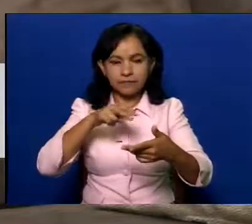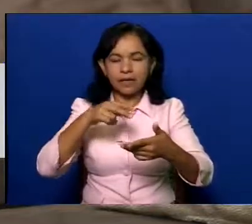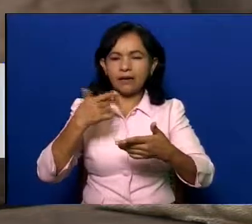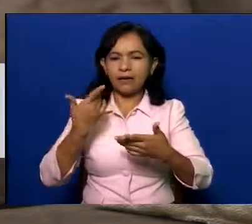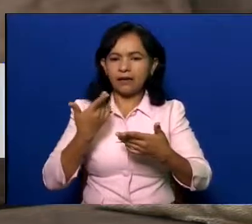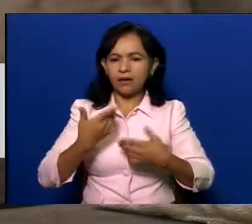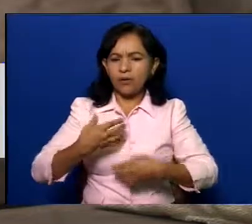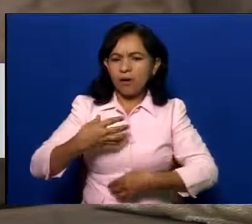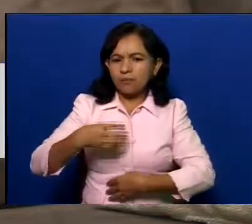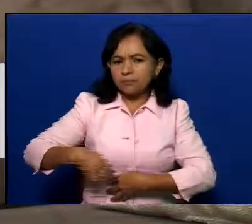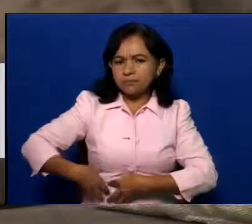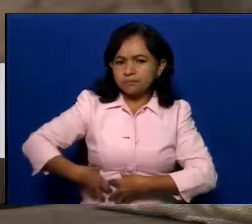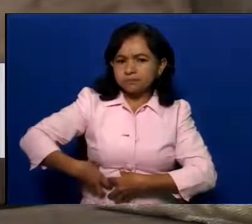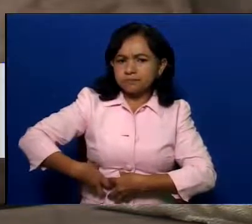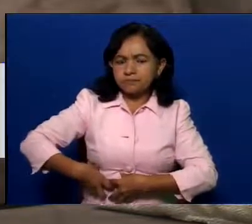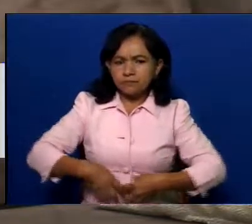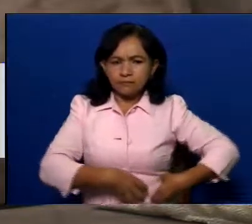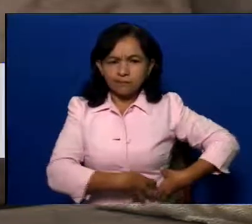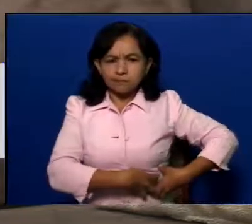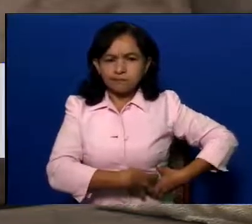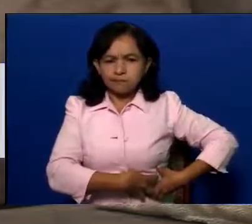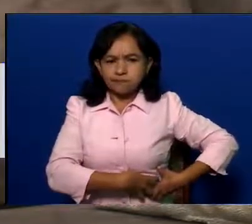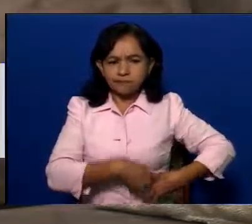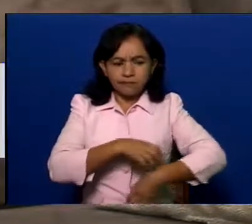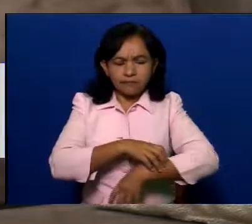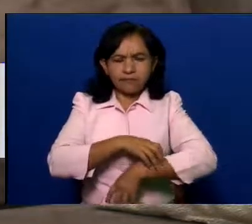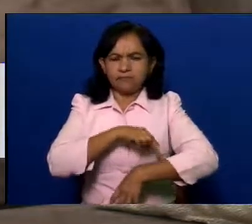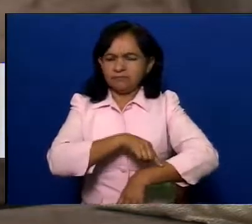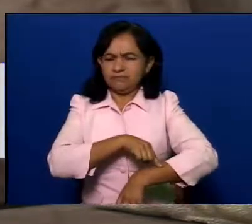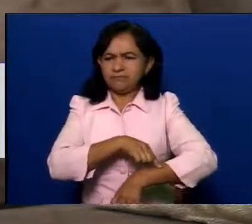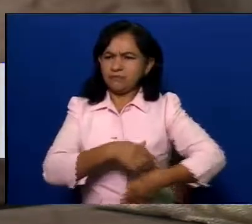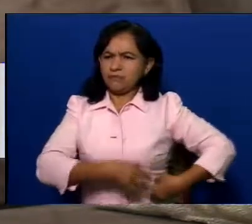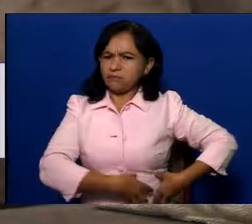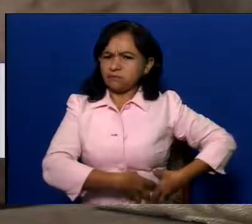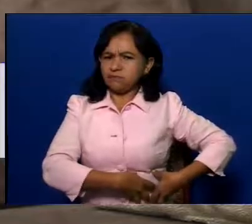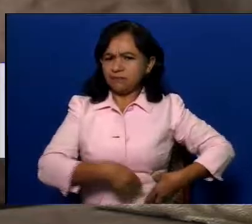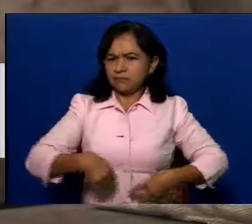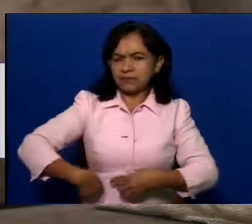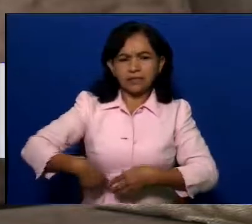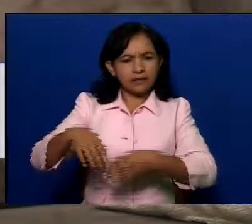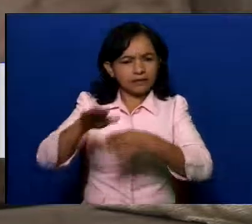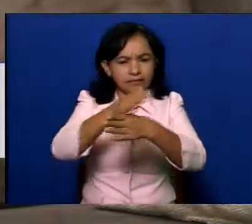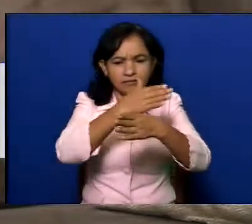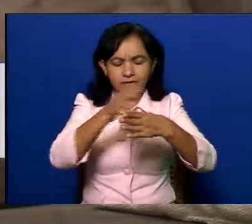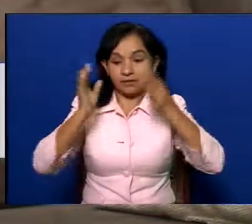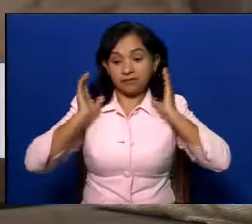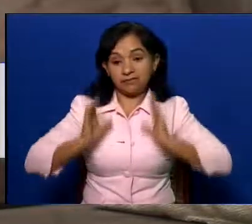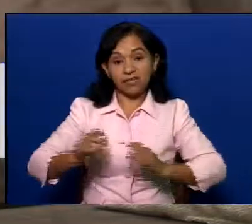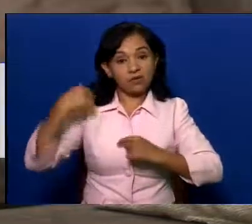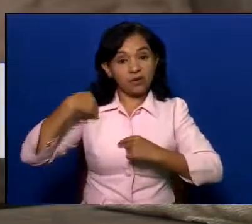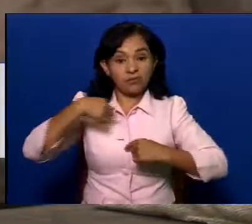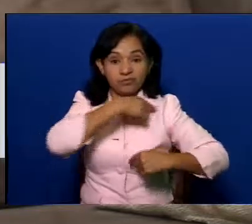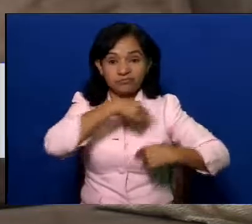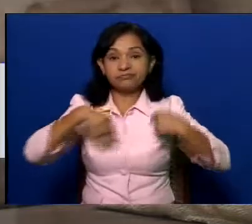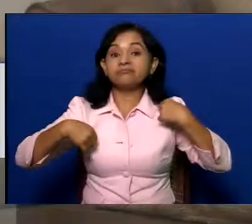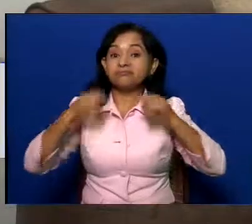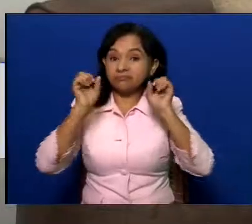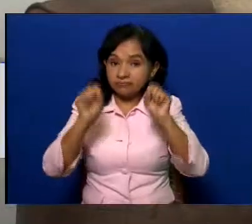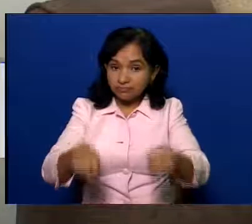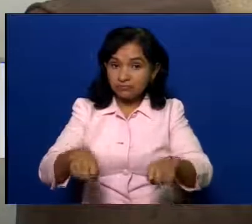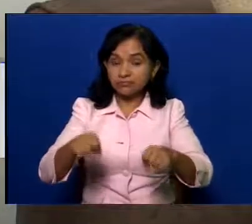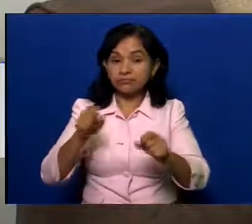una masa. Eso es lo primero que identifica, una masa que puede ser en distintos lugares. Diputada, cuando se